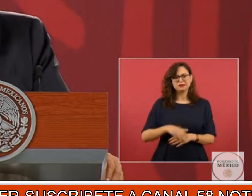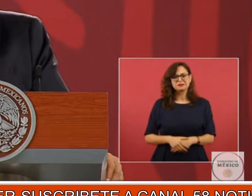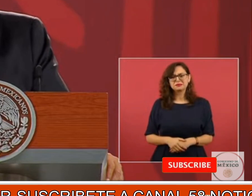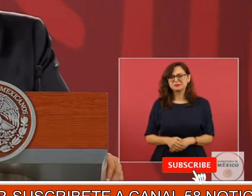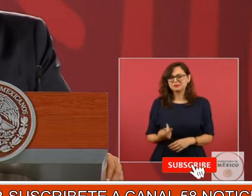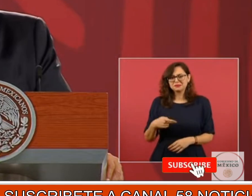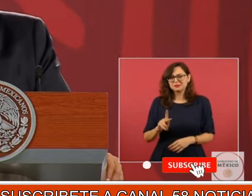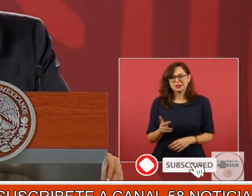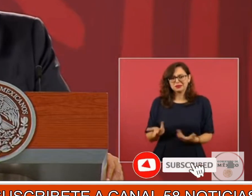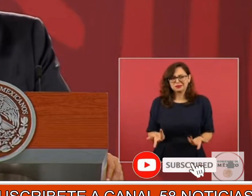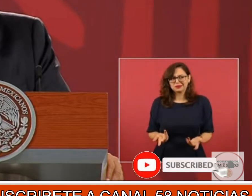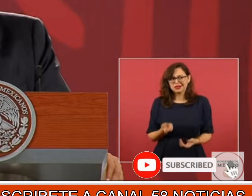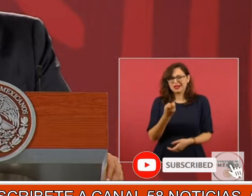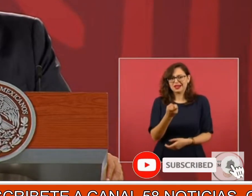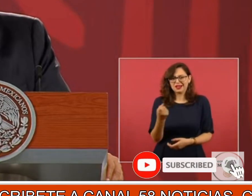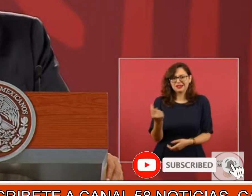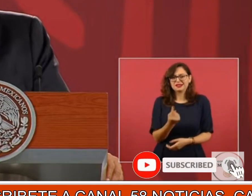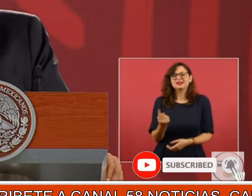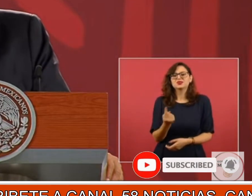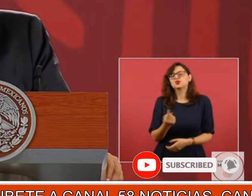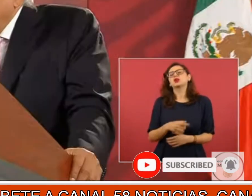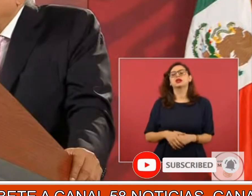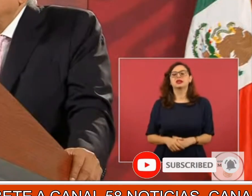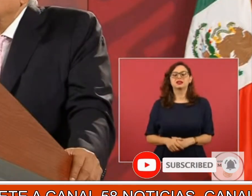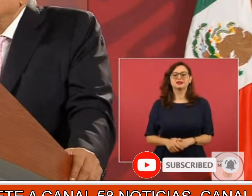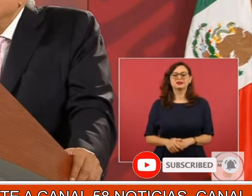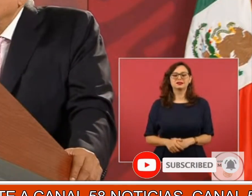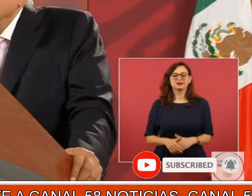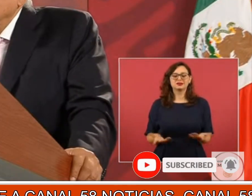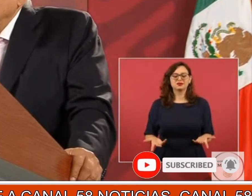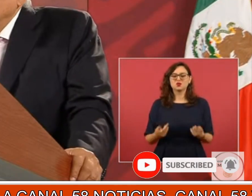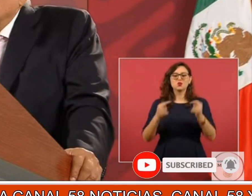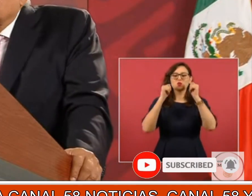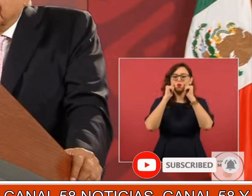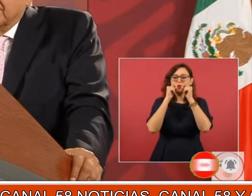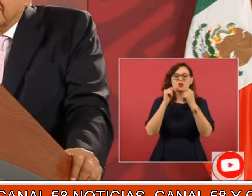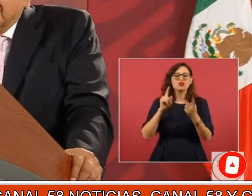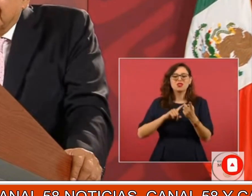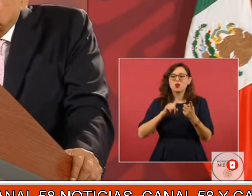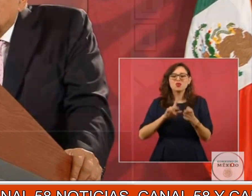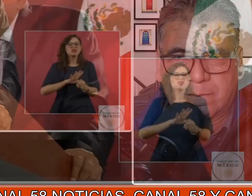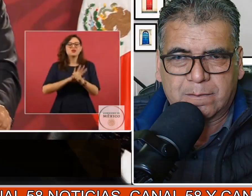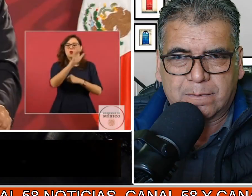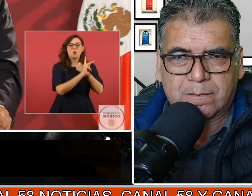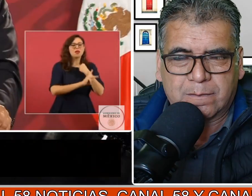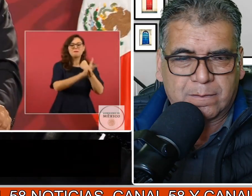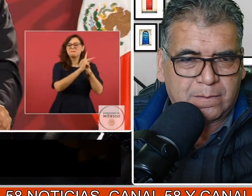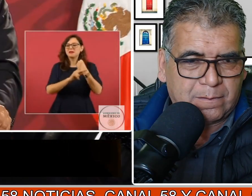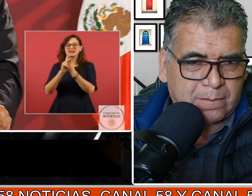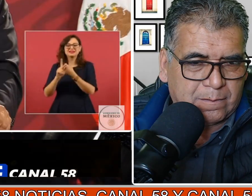la nacionalidad, el origen del médico, cuando se trata de la salud?